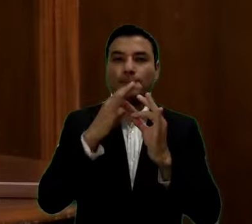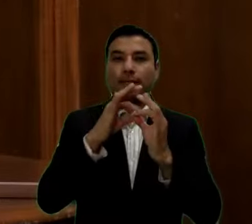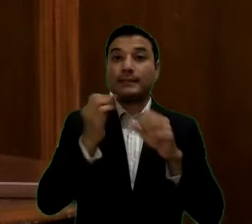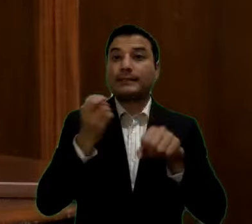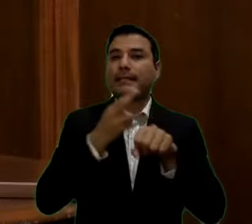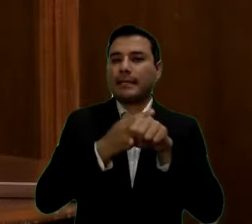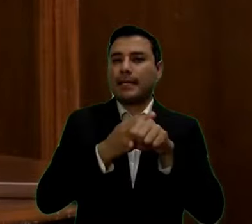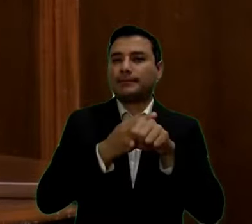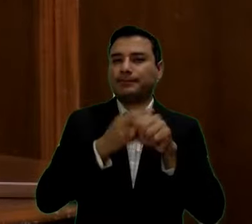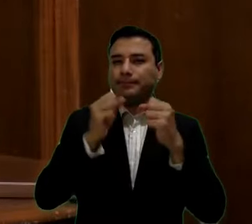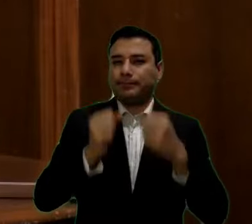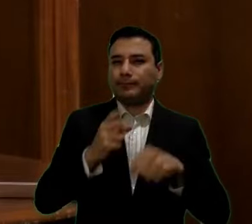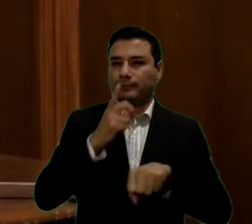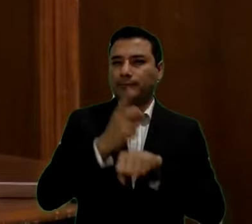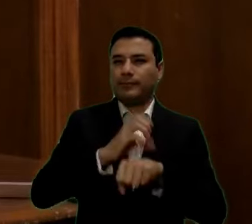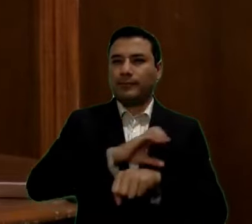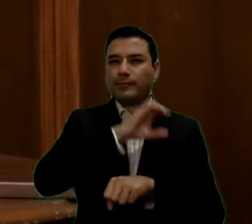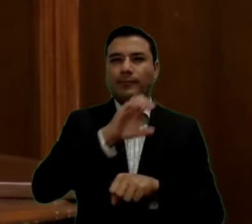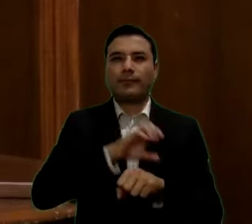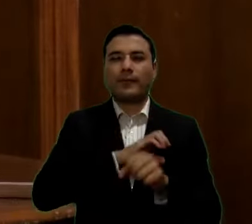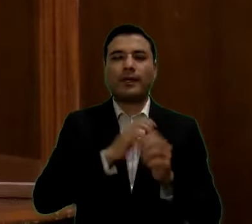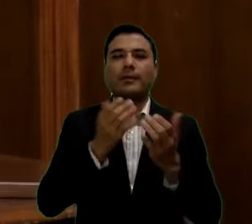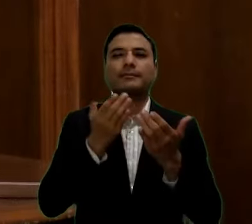Ciudadana, actualmente